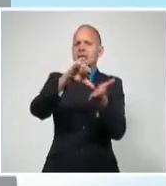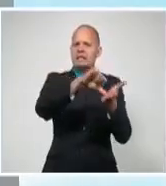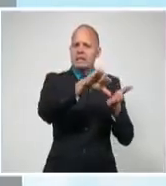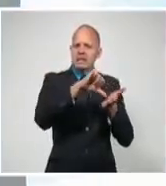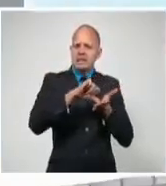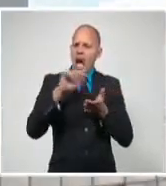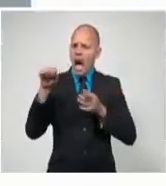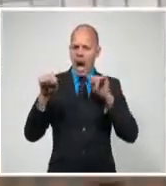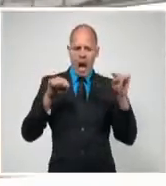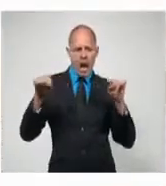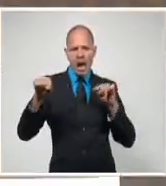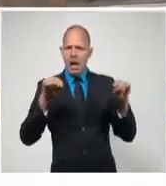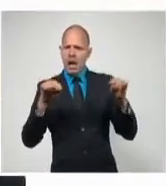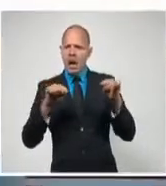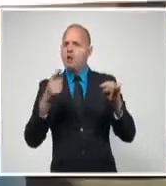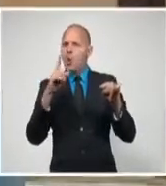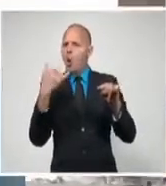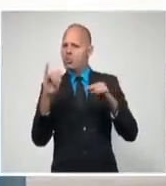lograrlo.